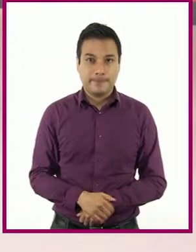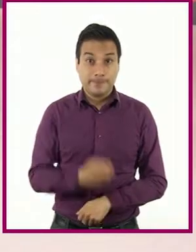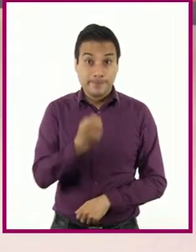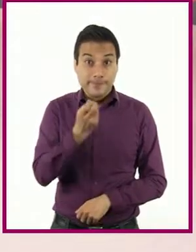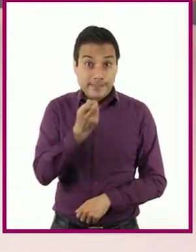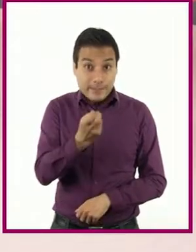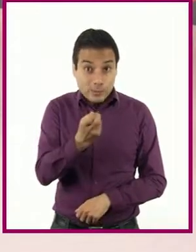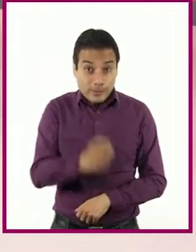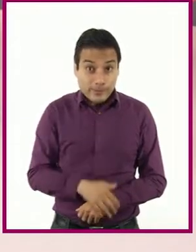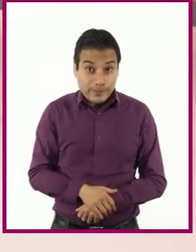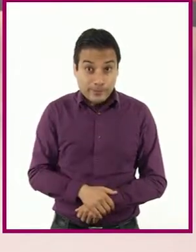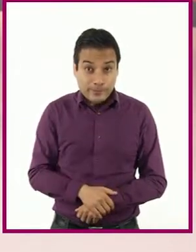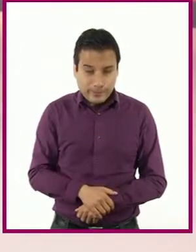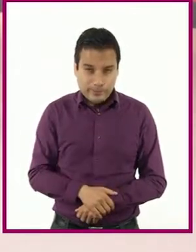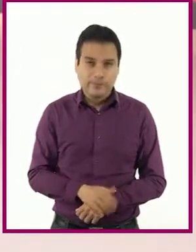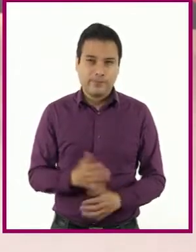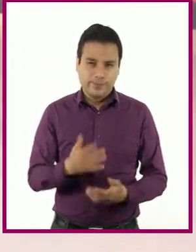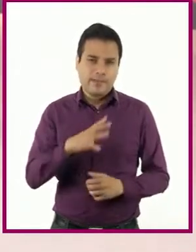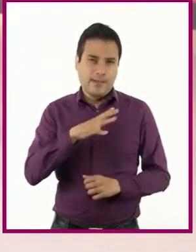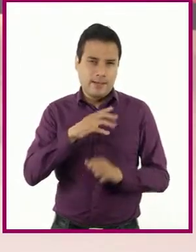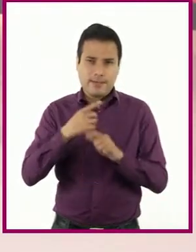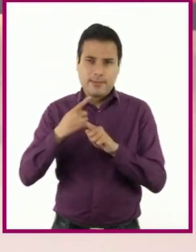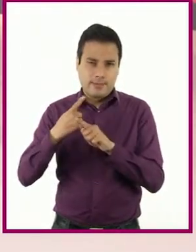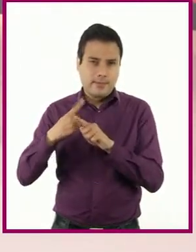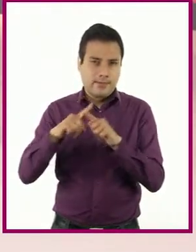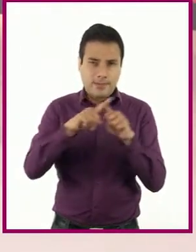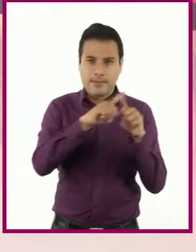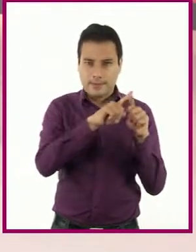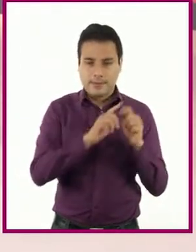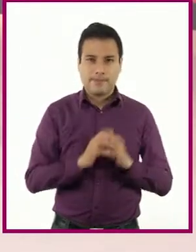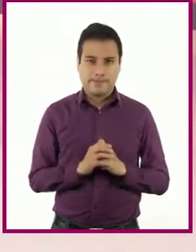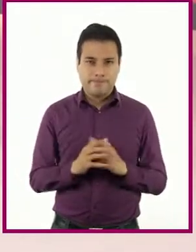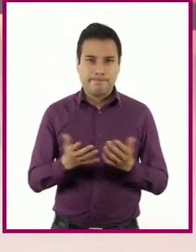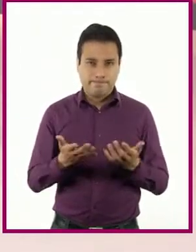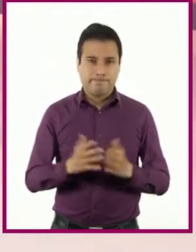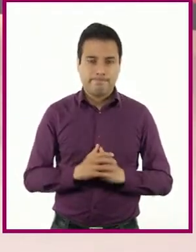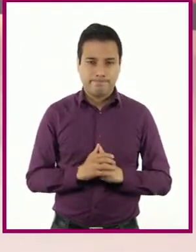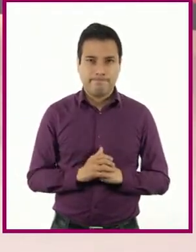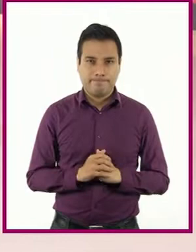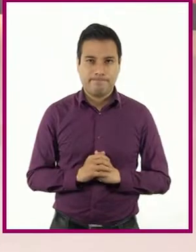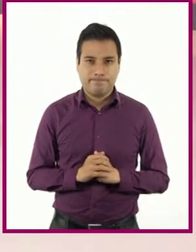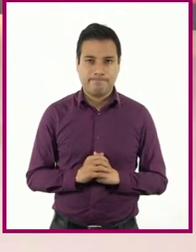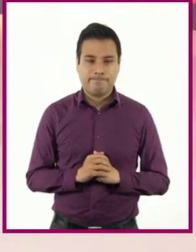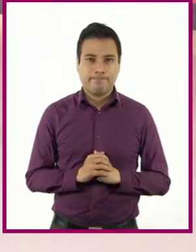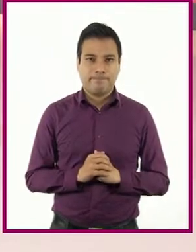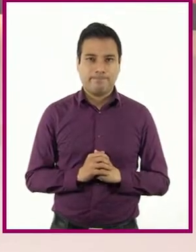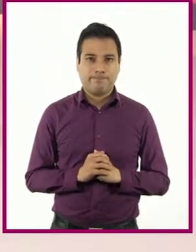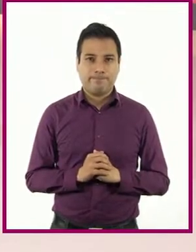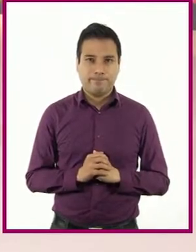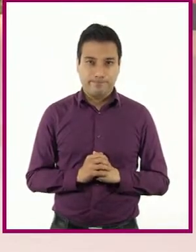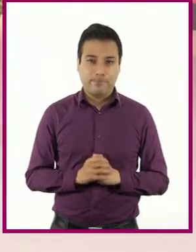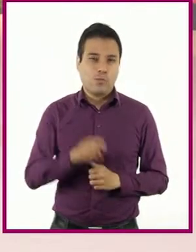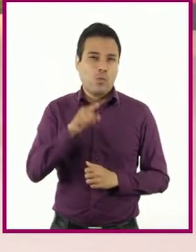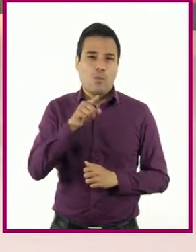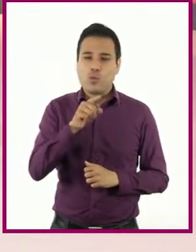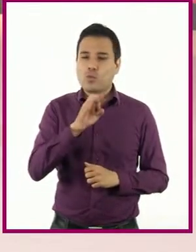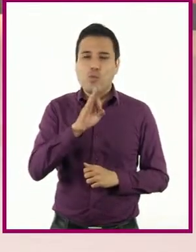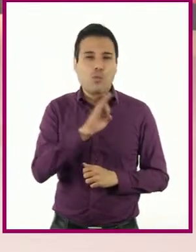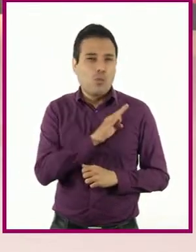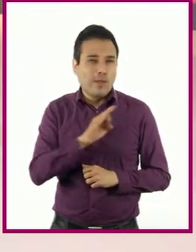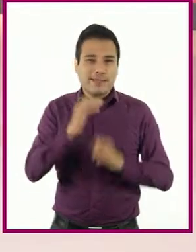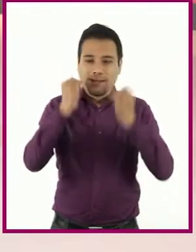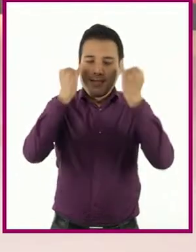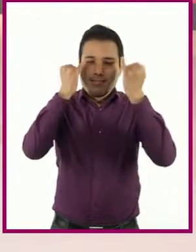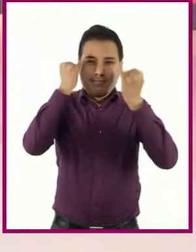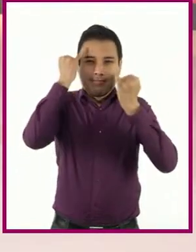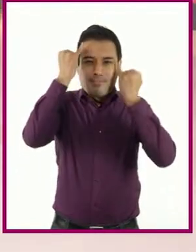le puedes realizar diversas variantes con un pie, el cuello, una mano. Todo está en función de tu creatividad para